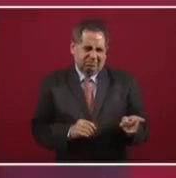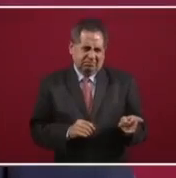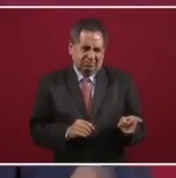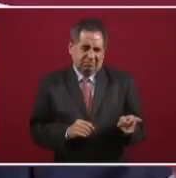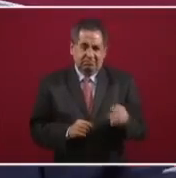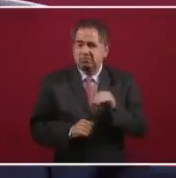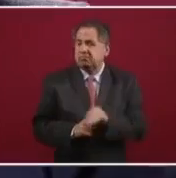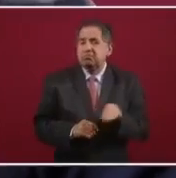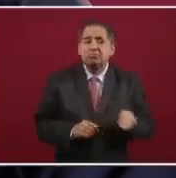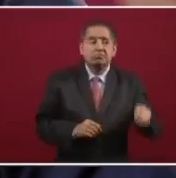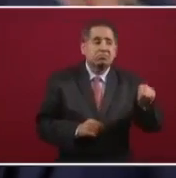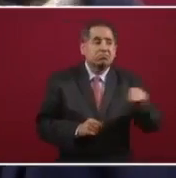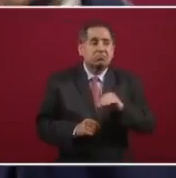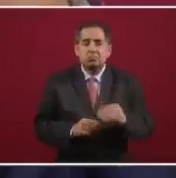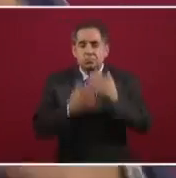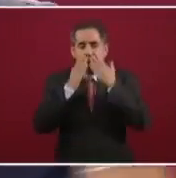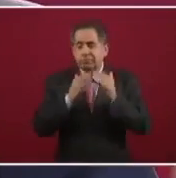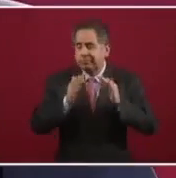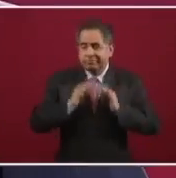de un lugar a otro,